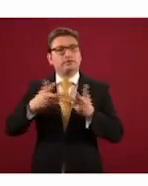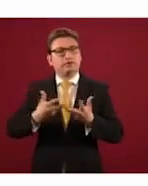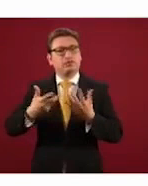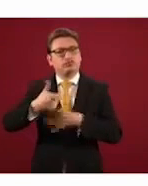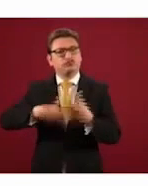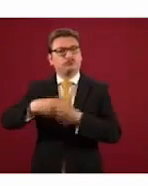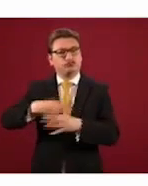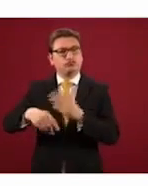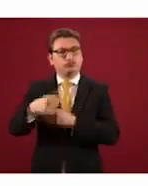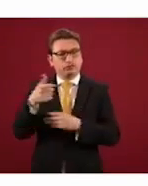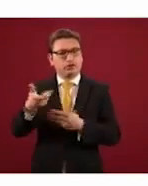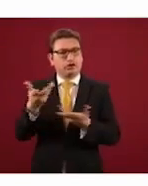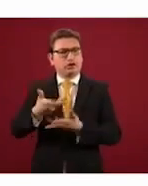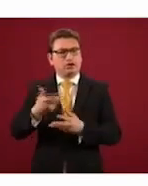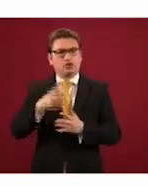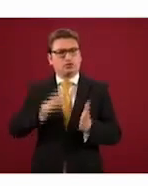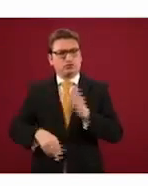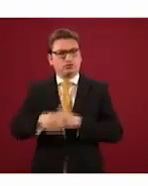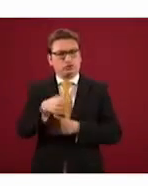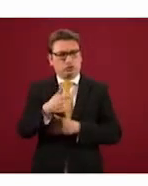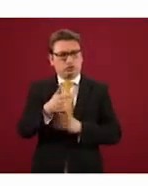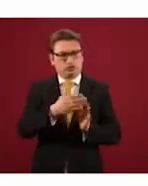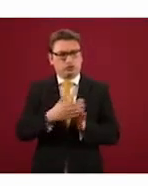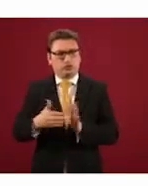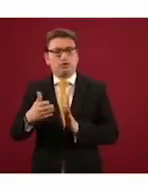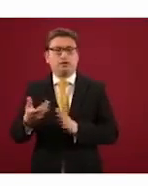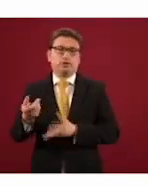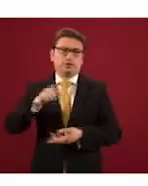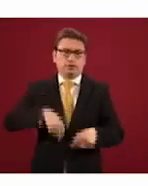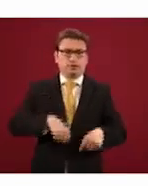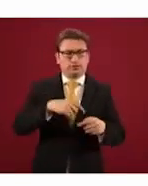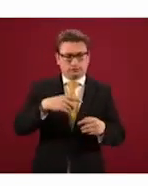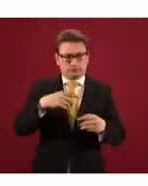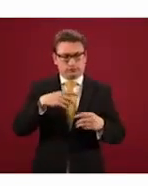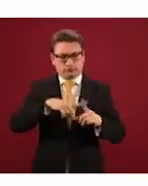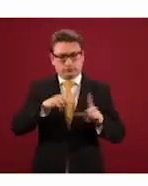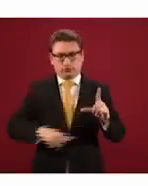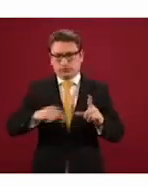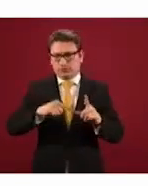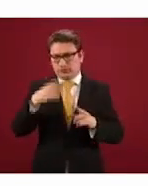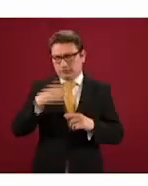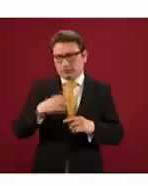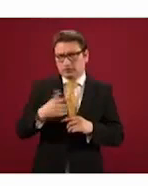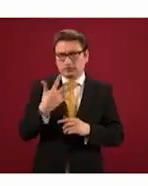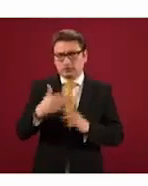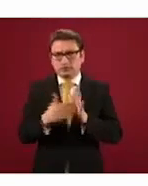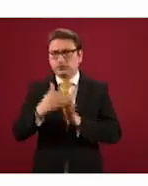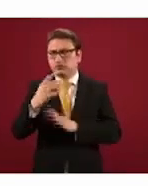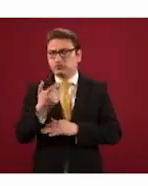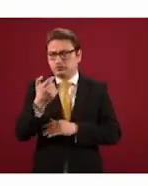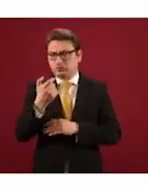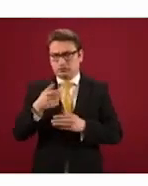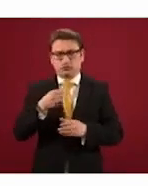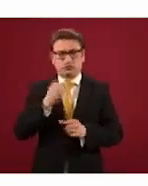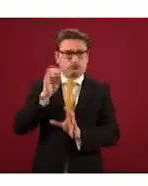tener operaciones a partir de 2011 en la República Mexicana. Hay transferencias por 125 millones de